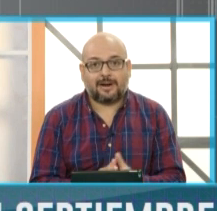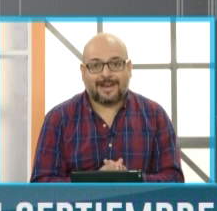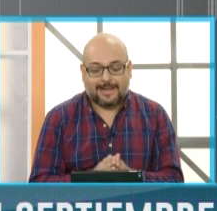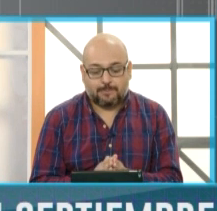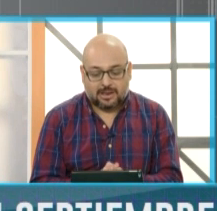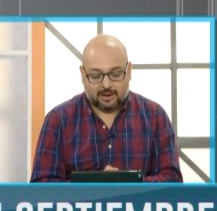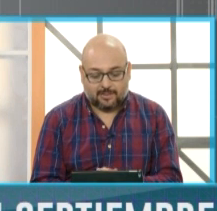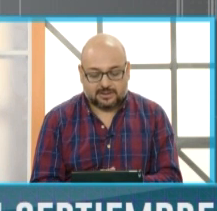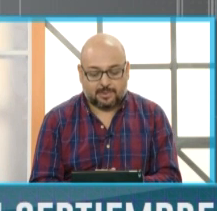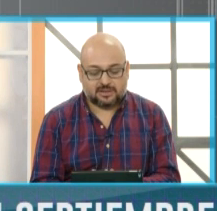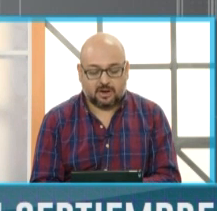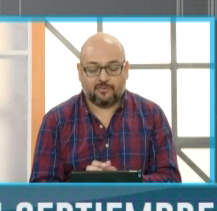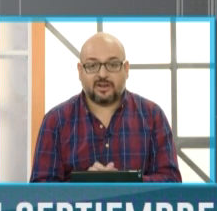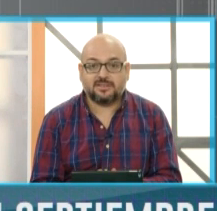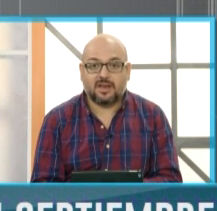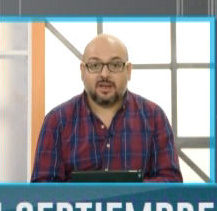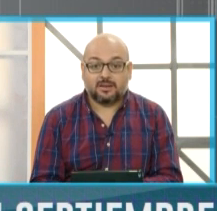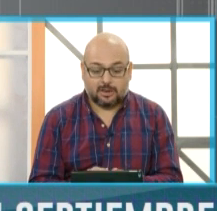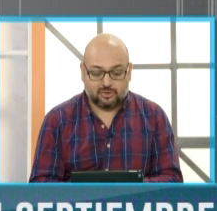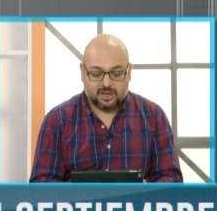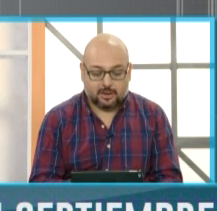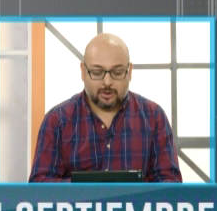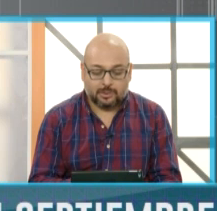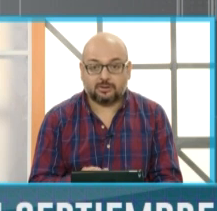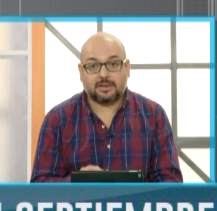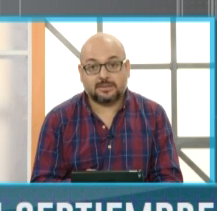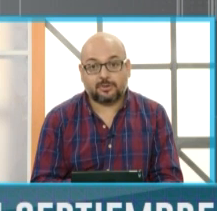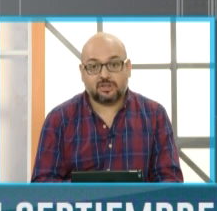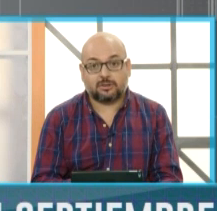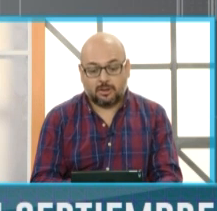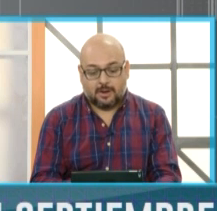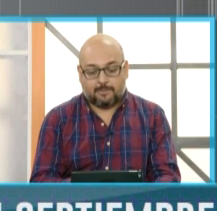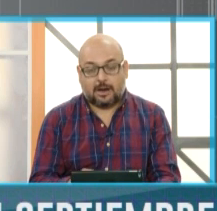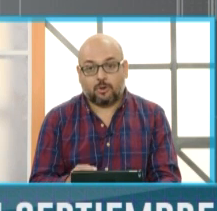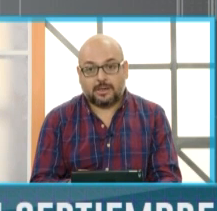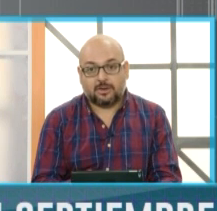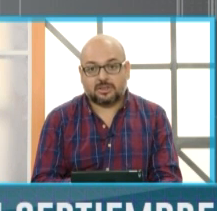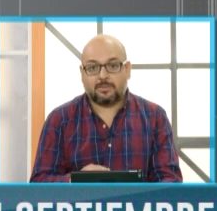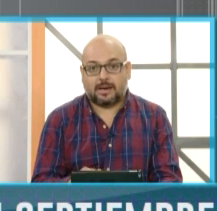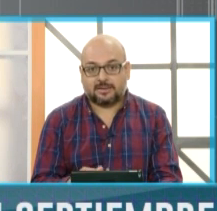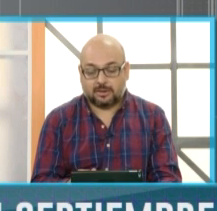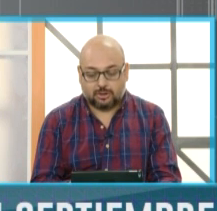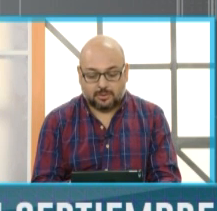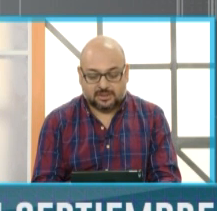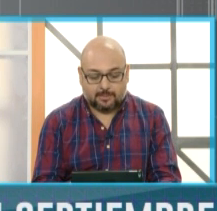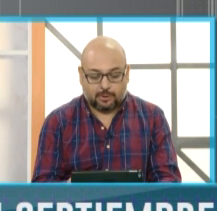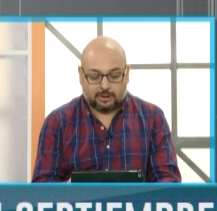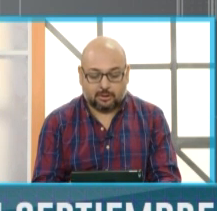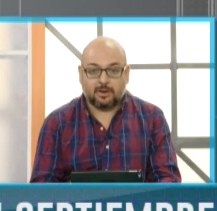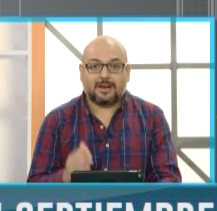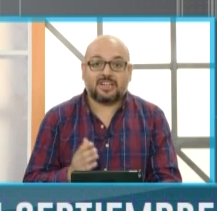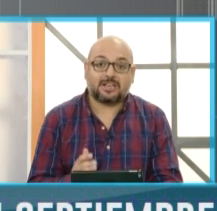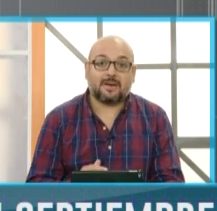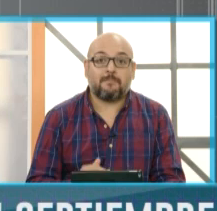que tener cara de piedra, dice, para hacer una conferencia y anunciar un aumento del 15% para los jubilados y para la asignación universal por